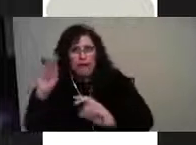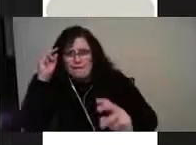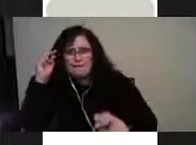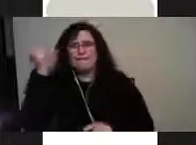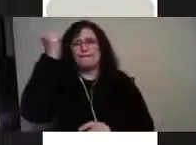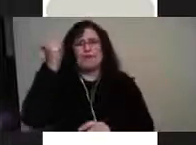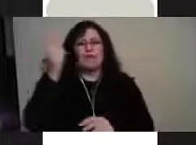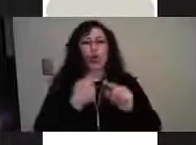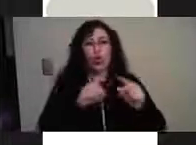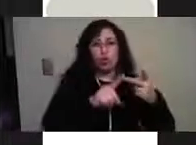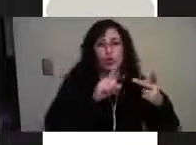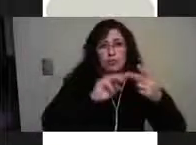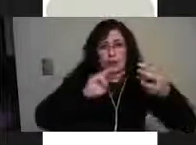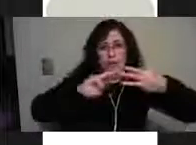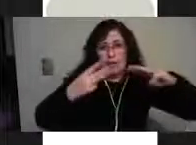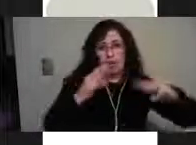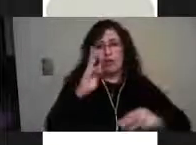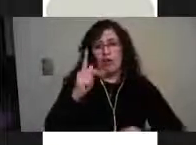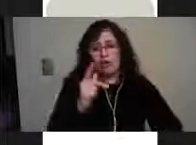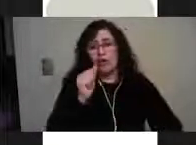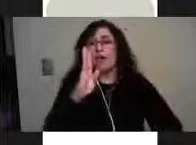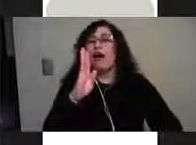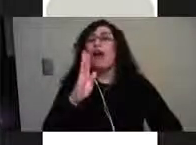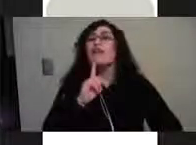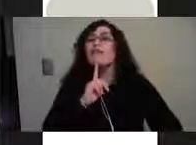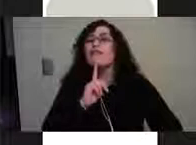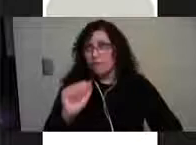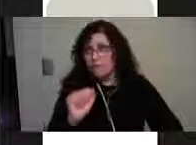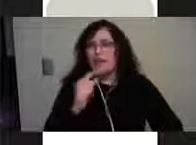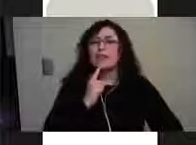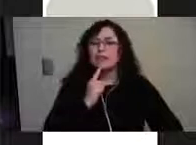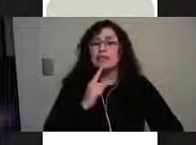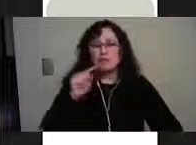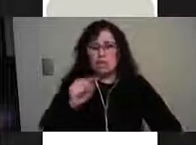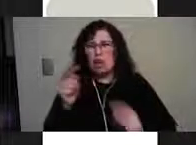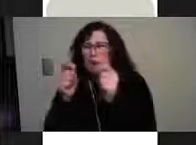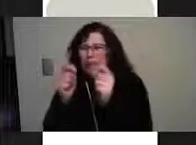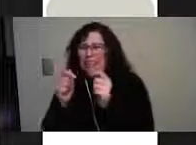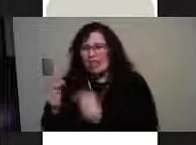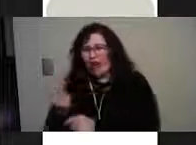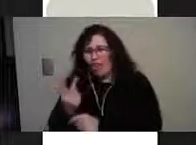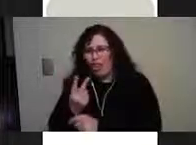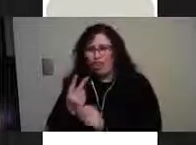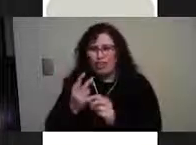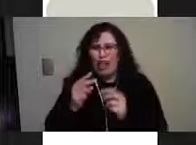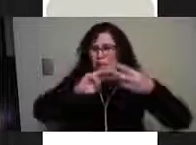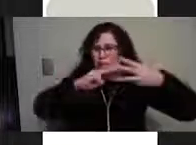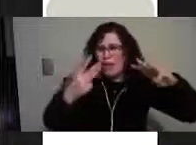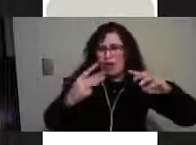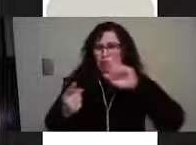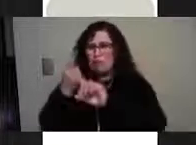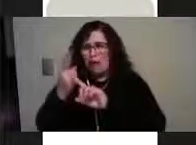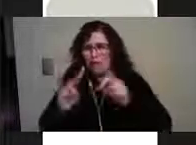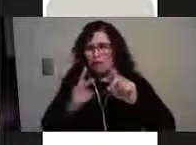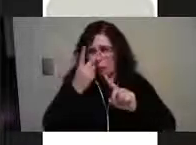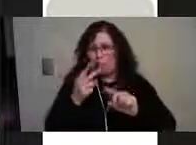CABAT también, que es bastante útil, que tiene algunas similitudes con el BOVAT, ¿cierto? Pero que se agregan otras cosas más, como